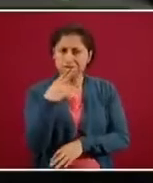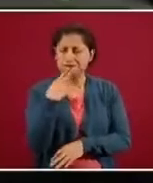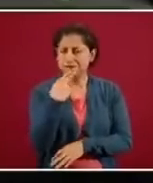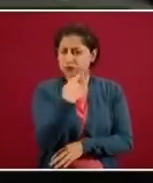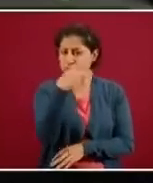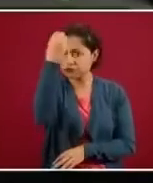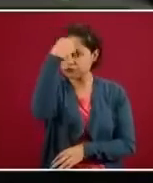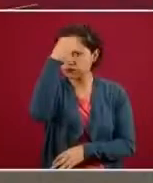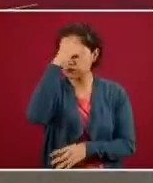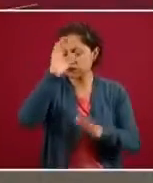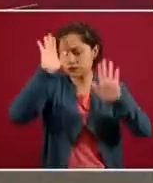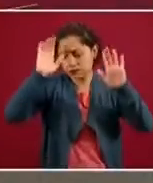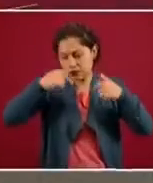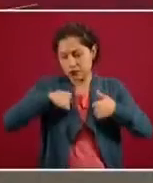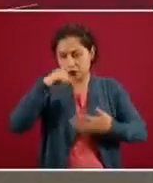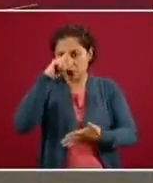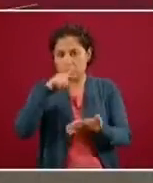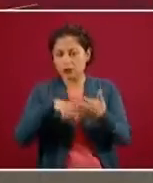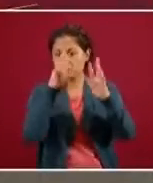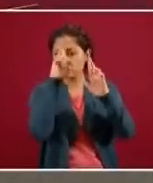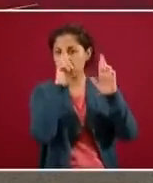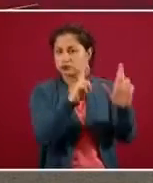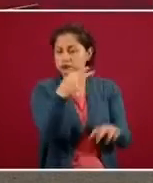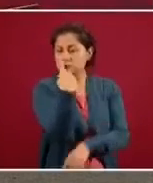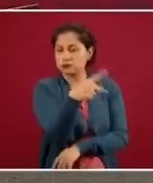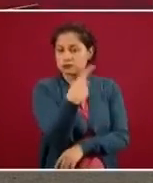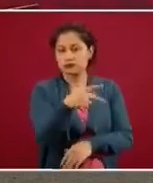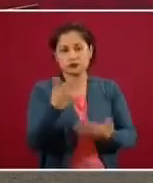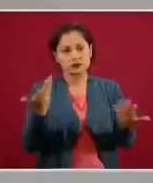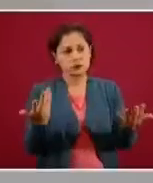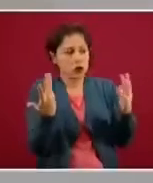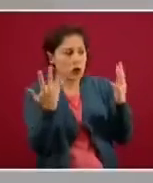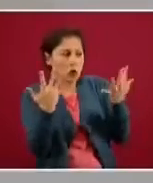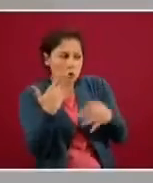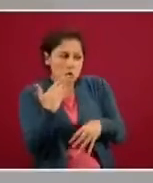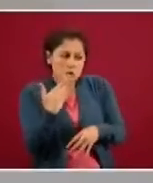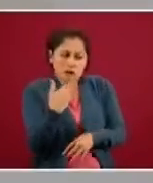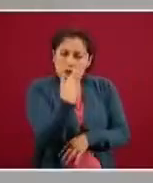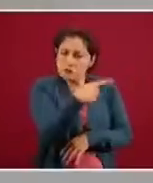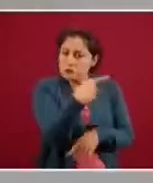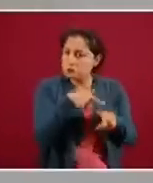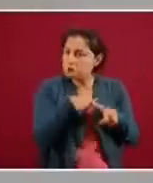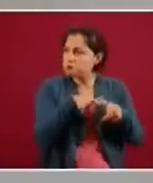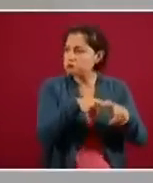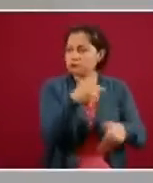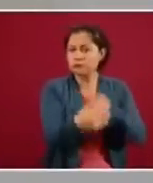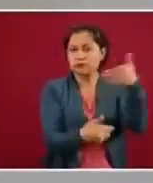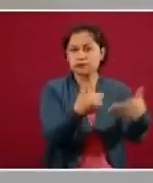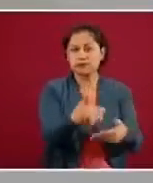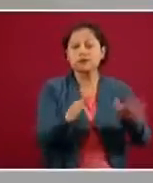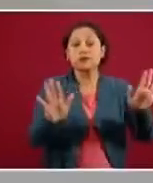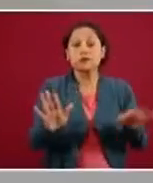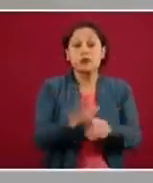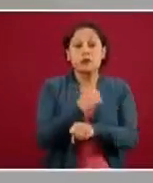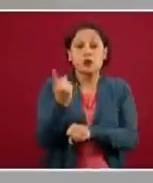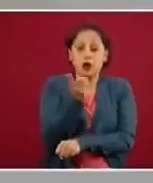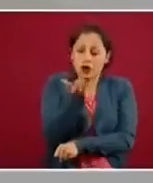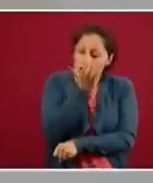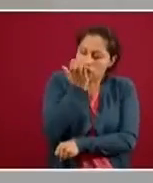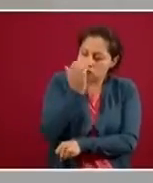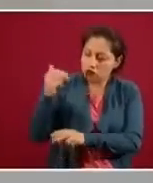respetarlos, celebrarlos, honrarlos, en la medida en que proceden de tradiciones, la mayoría de